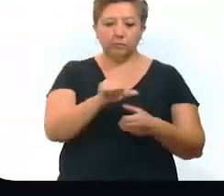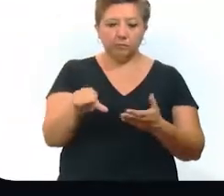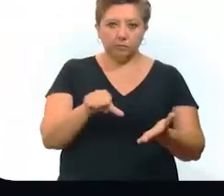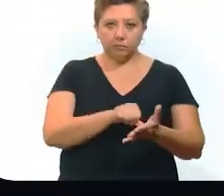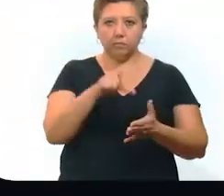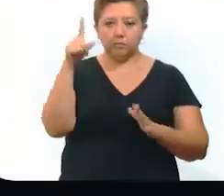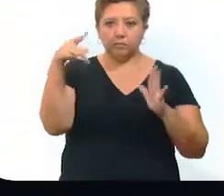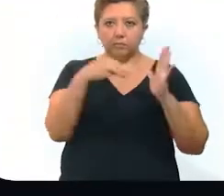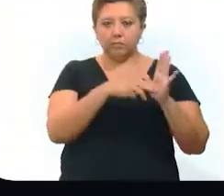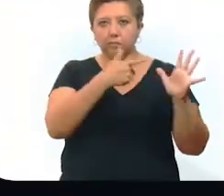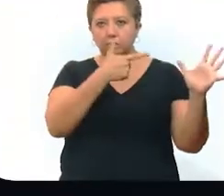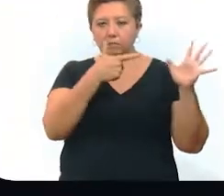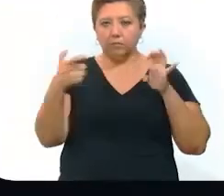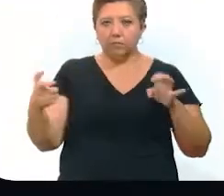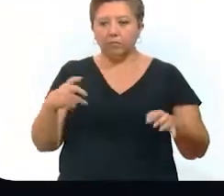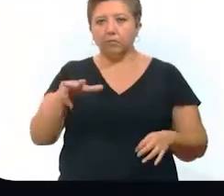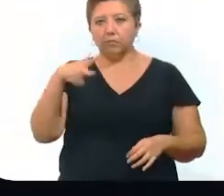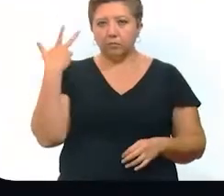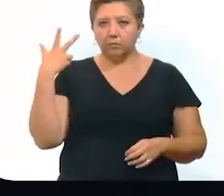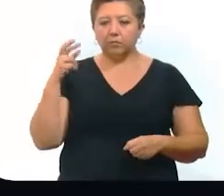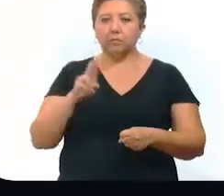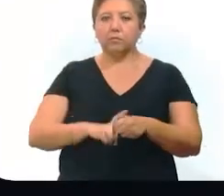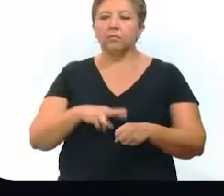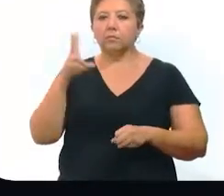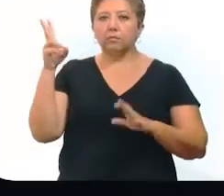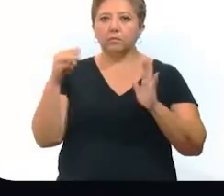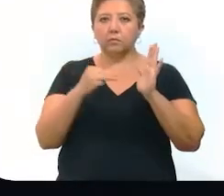centro 1.713, en la zona sur